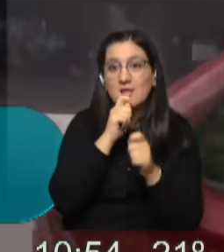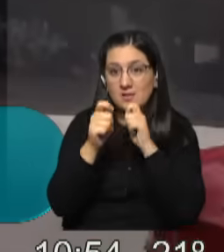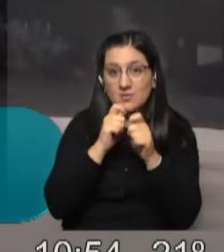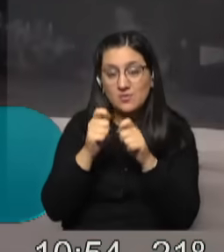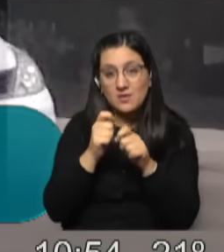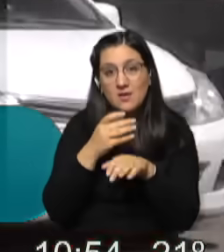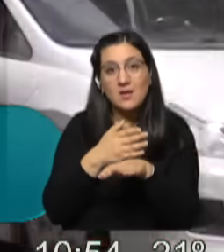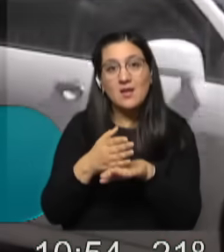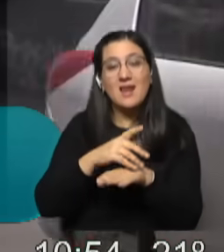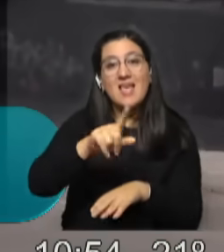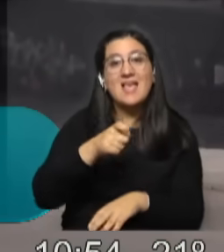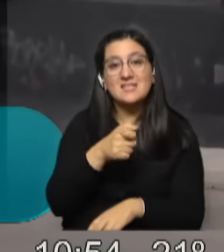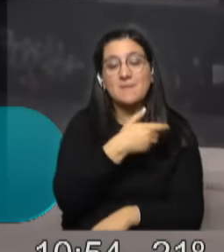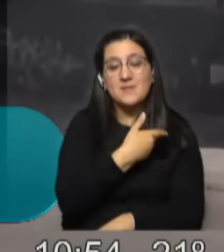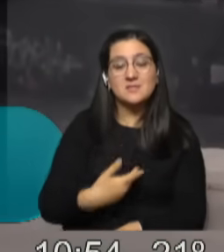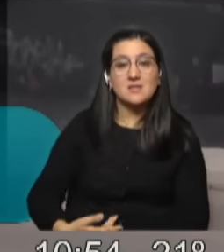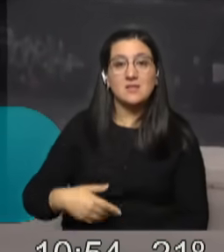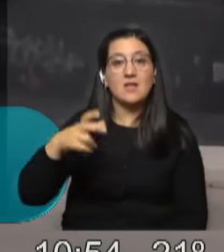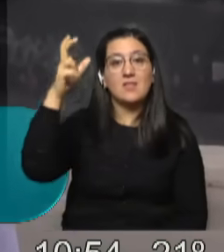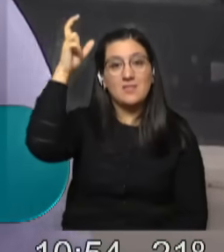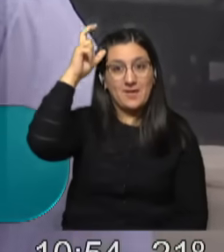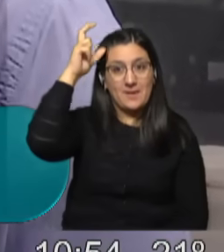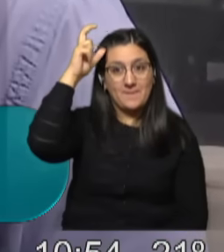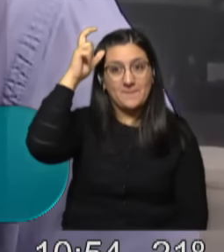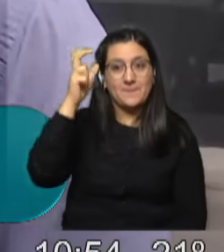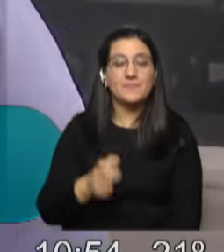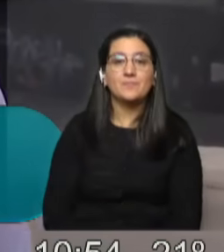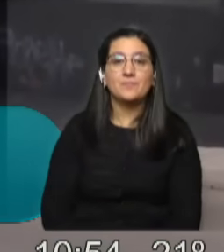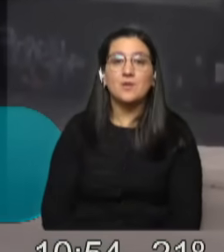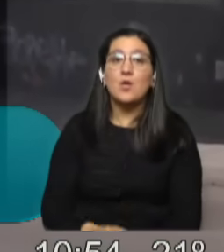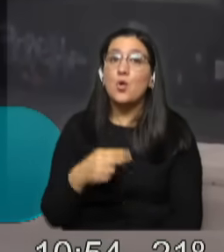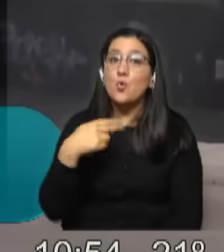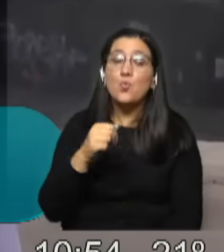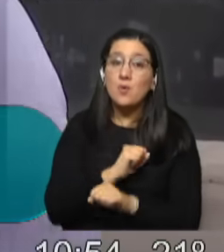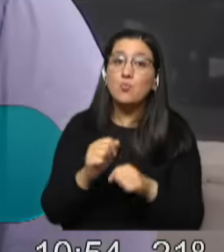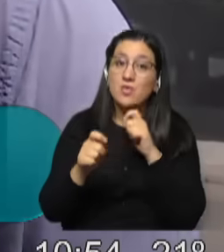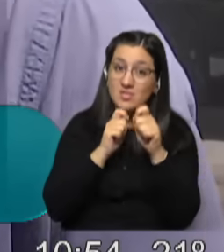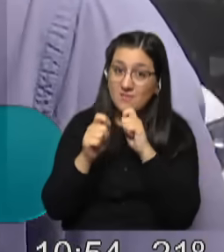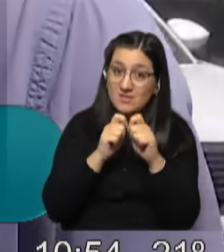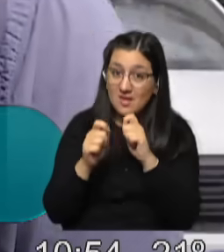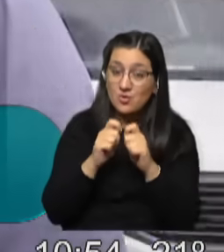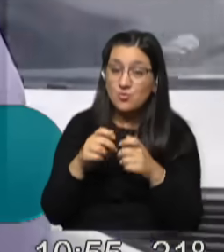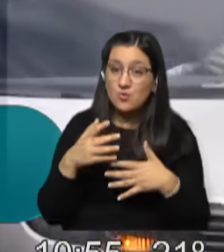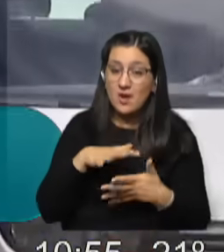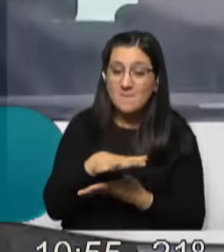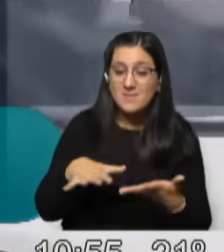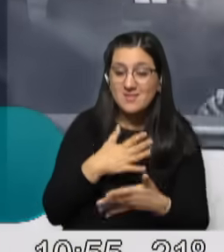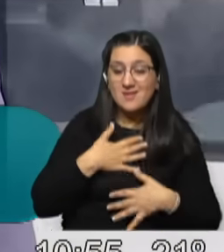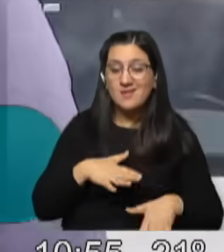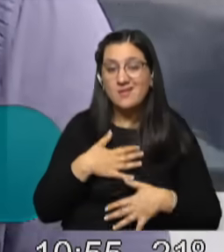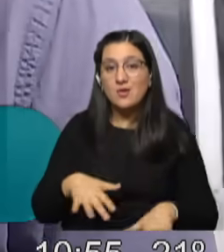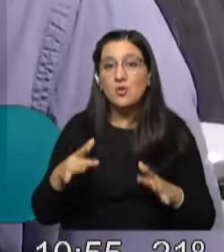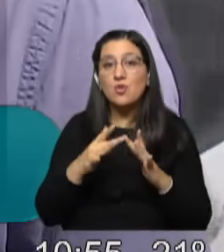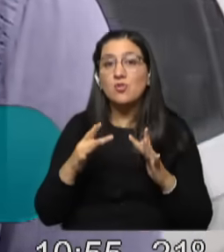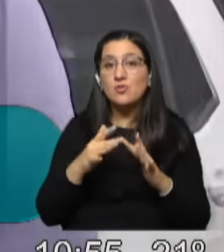póstuma a el expresidente de la República, Tabaré Vázquez. Mire, usted nunca lo pudo entrevistar mano a mano, digamos, en un ambiente tranquilo. ¿Qué contacto tenía